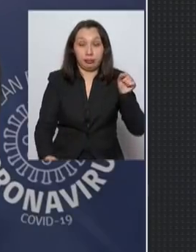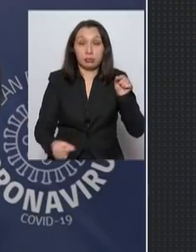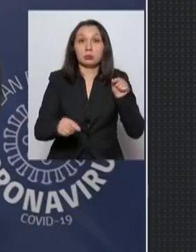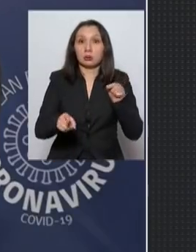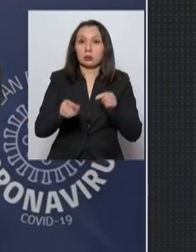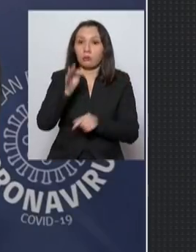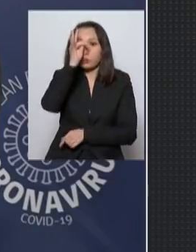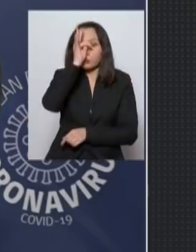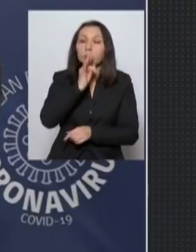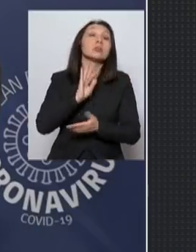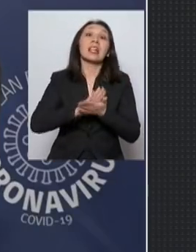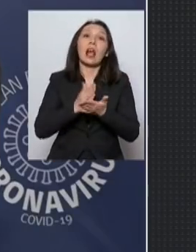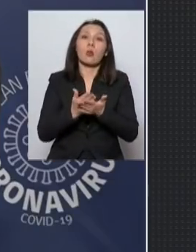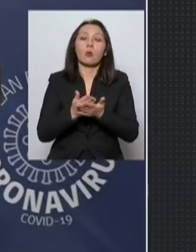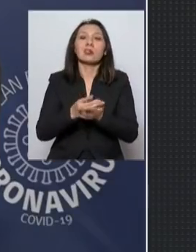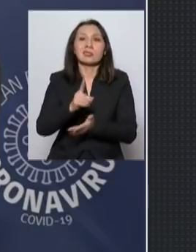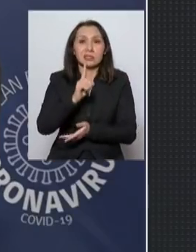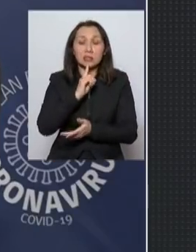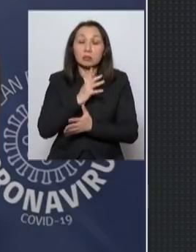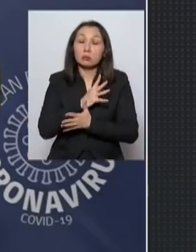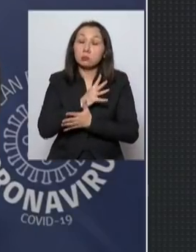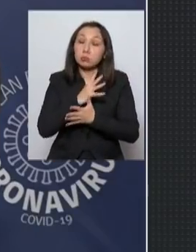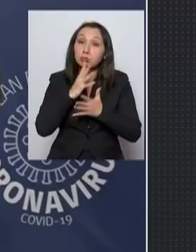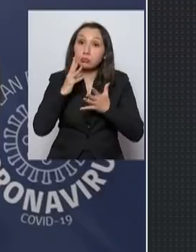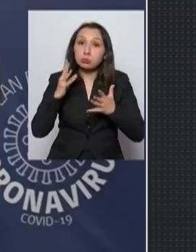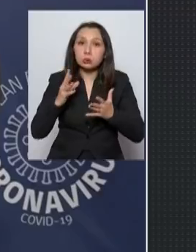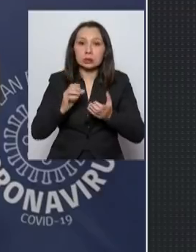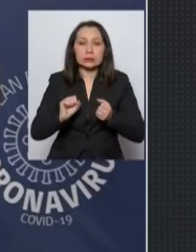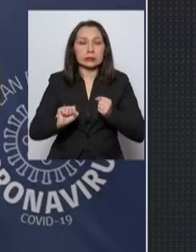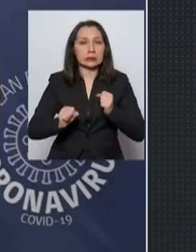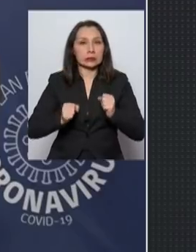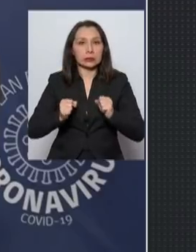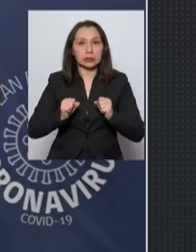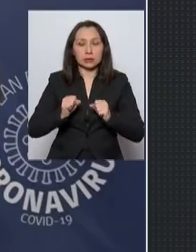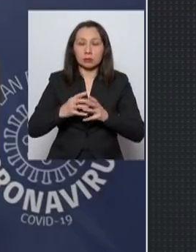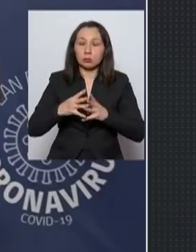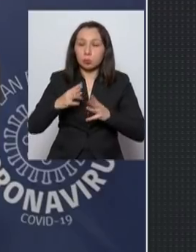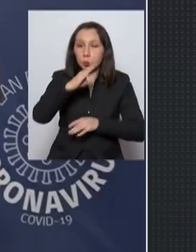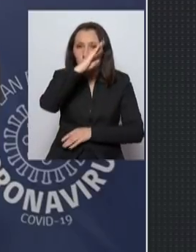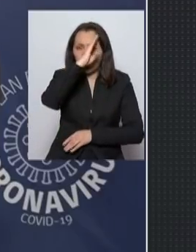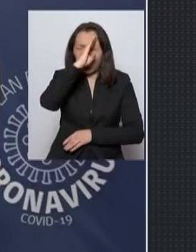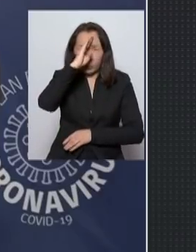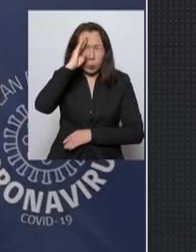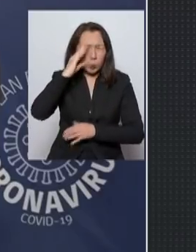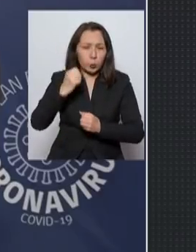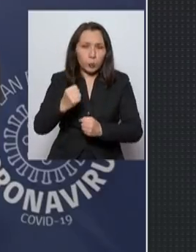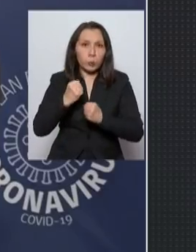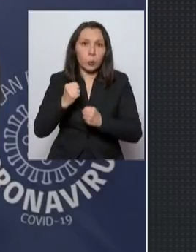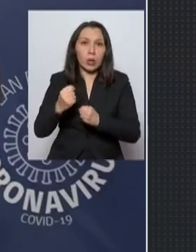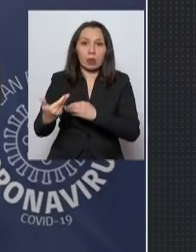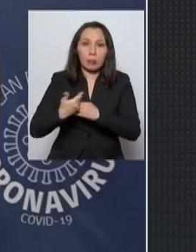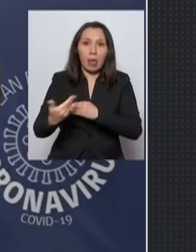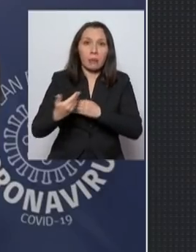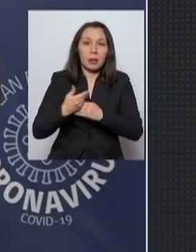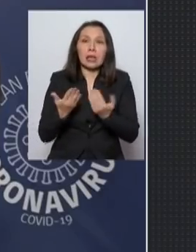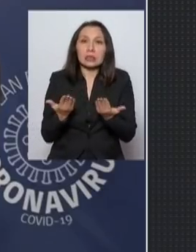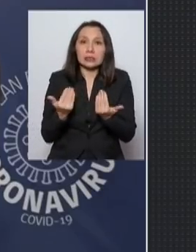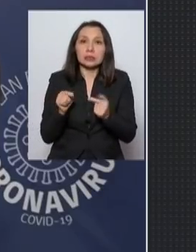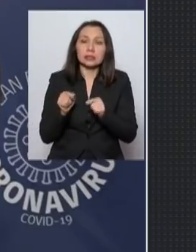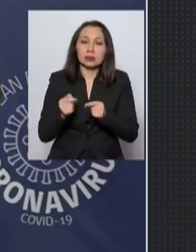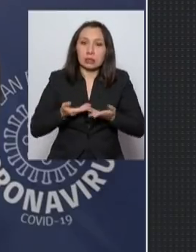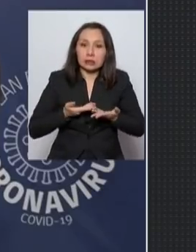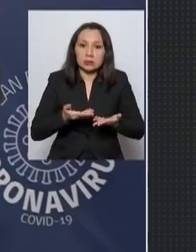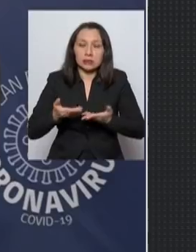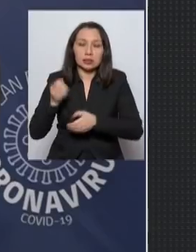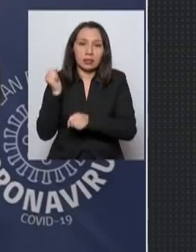salud en particular, está sometido a una tensión tremenda por la demanda, la necesidad